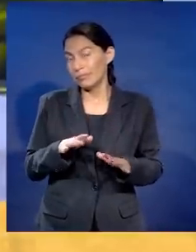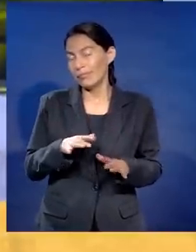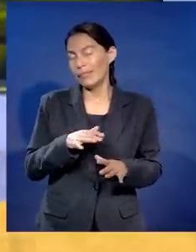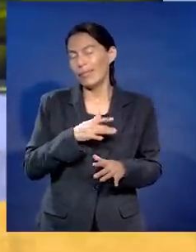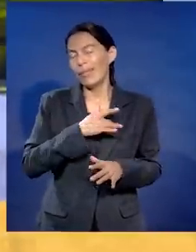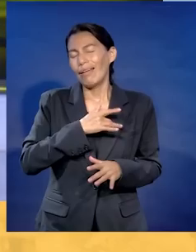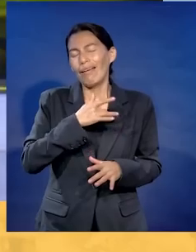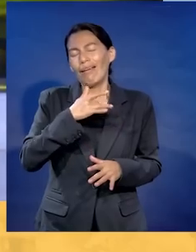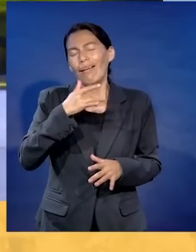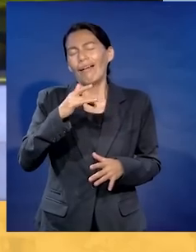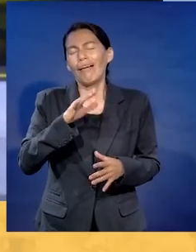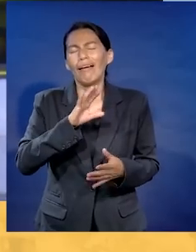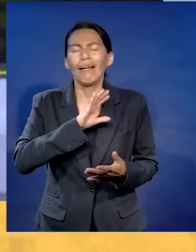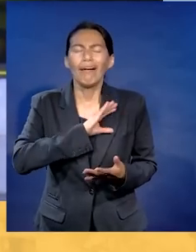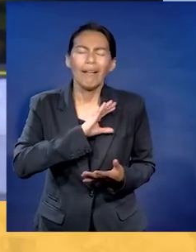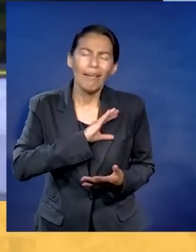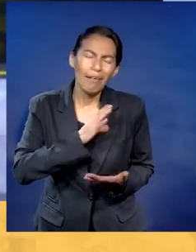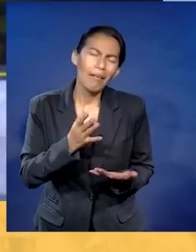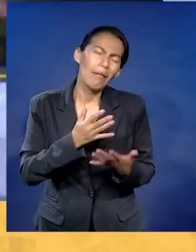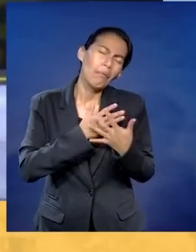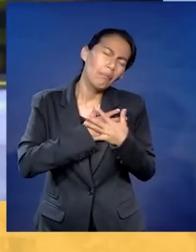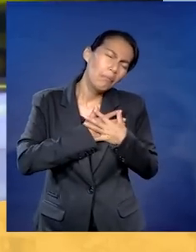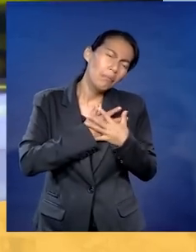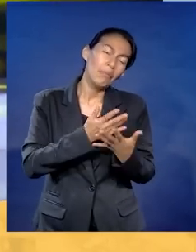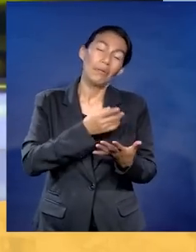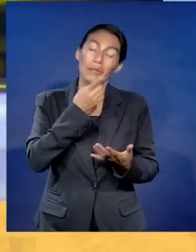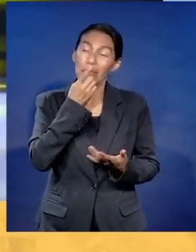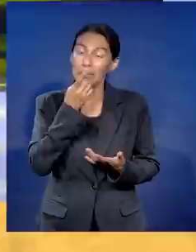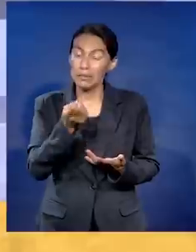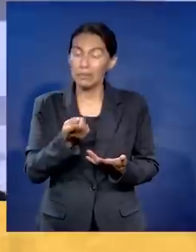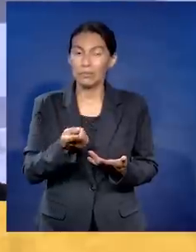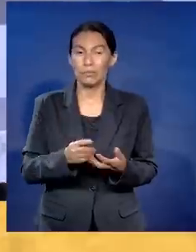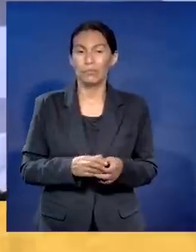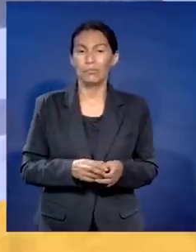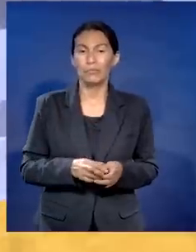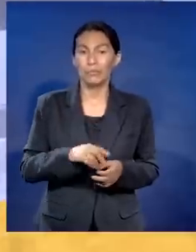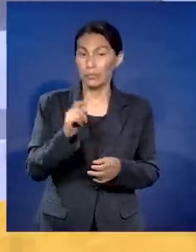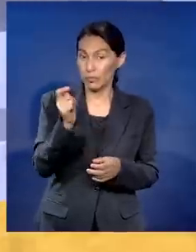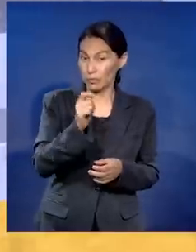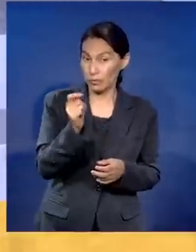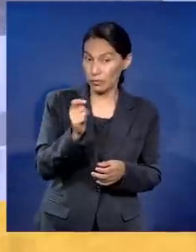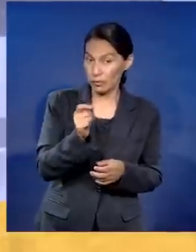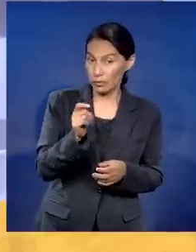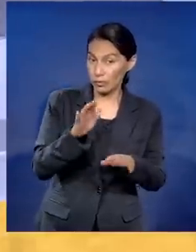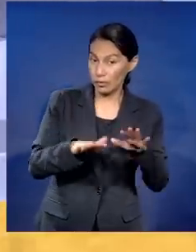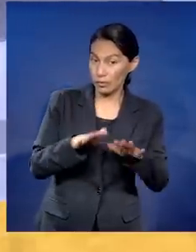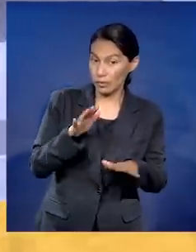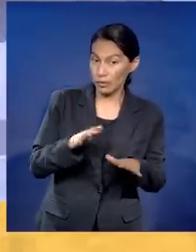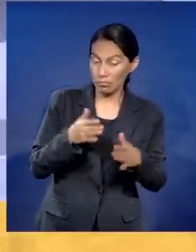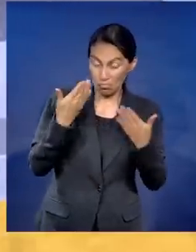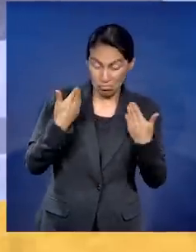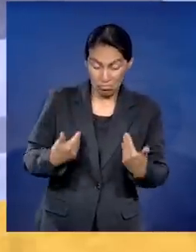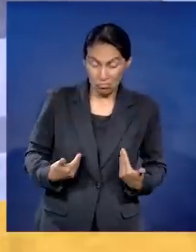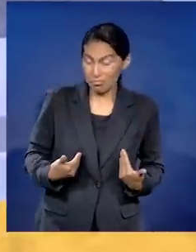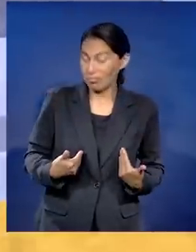Pero generalmente nos dedicamos a decir puras cosas románticas y bonitas. Y la verdad es la verdad. En el noviazgo muchas veces fingimos lo que